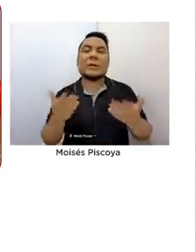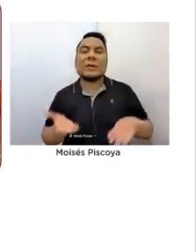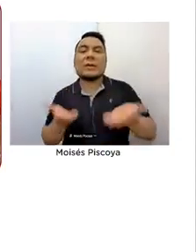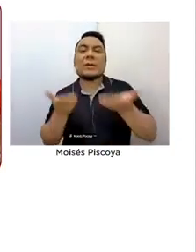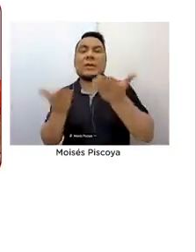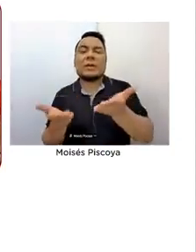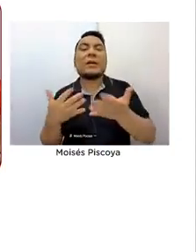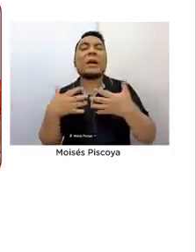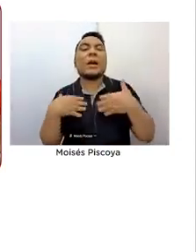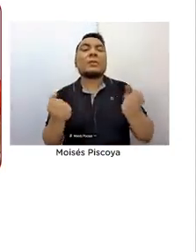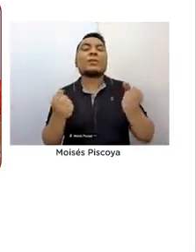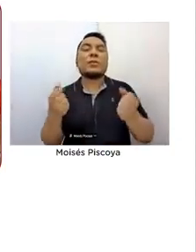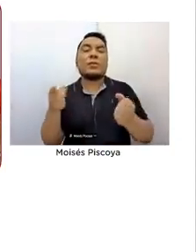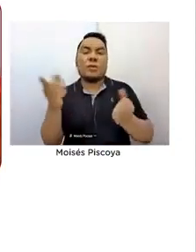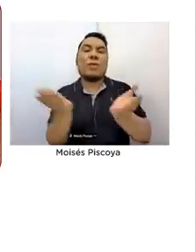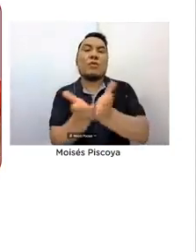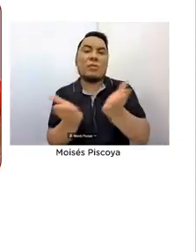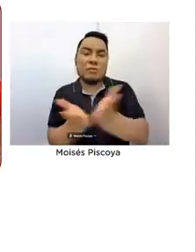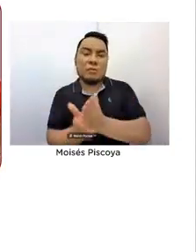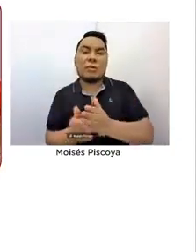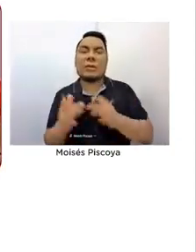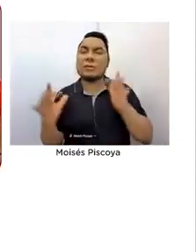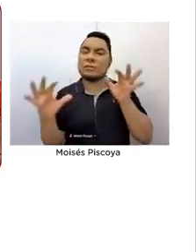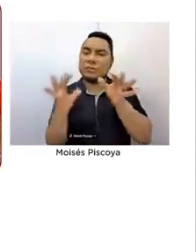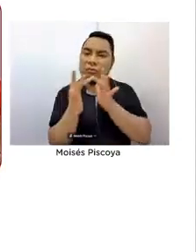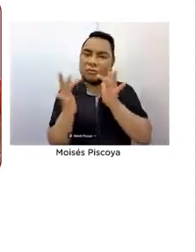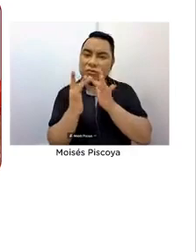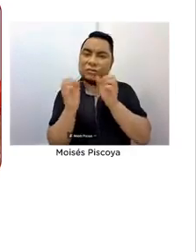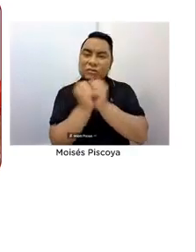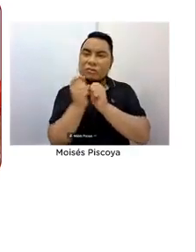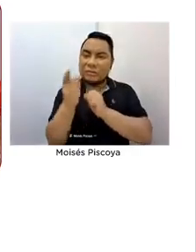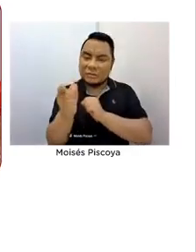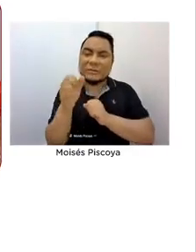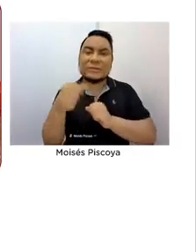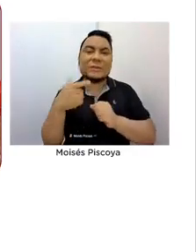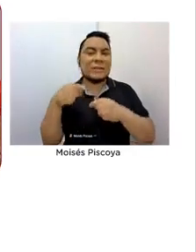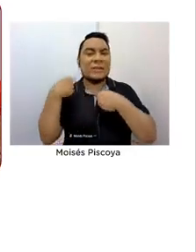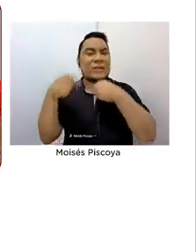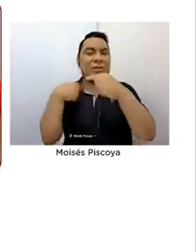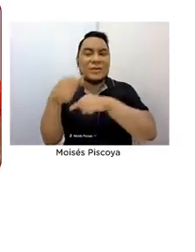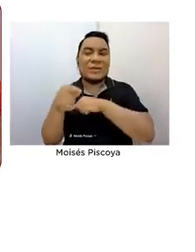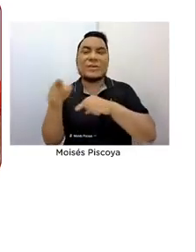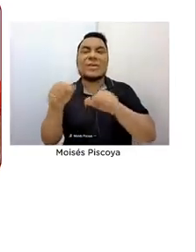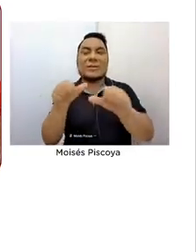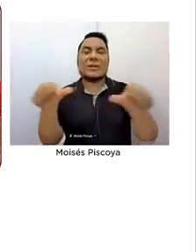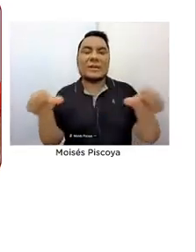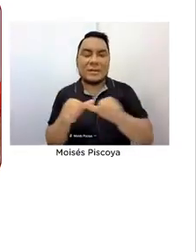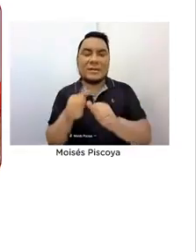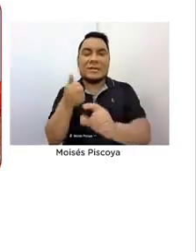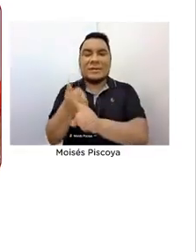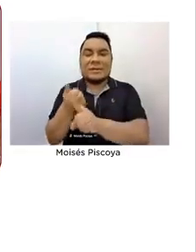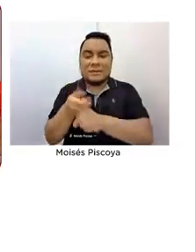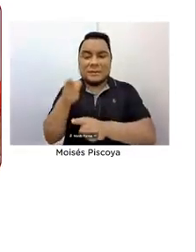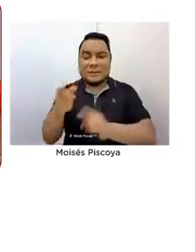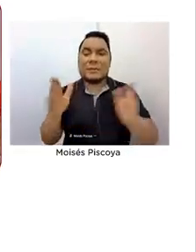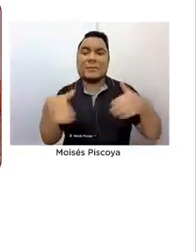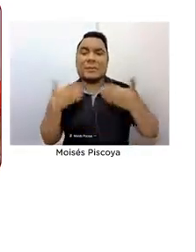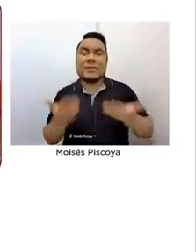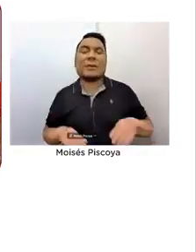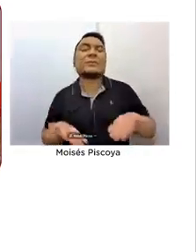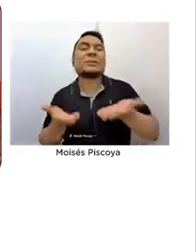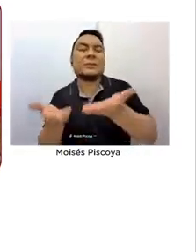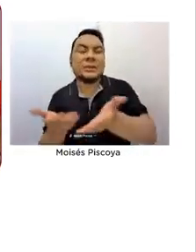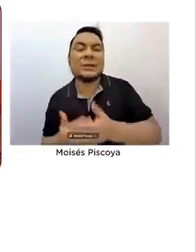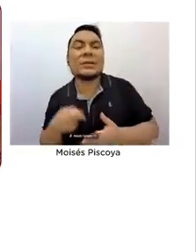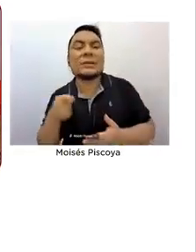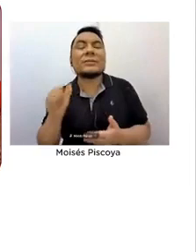acciones de salud escolar y mantenemos un contacto, yo diría que casi diario, con las áreas correspondientes para poder trasladar